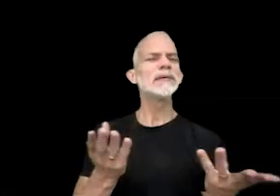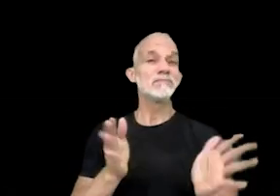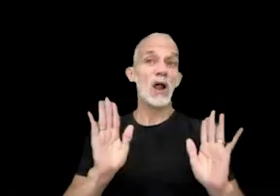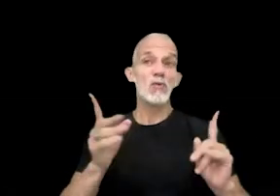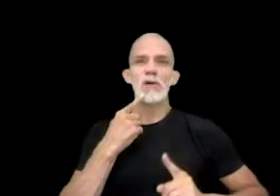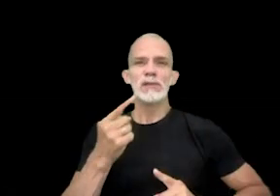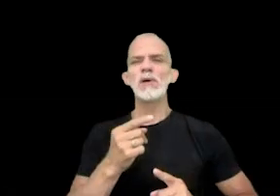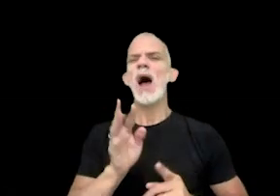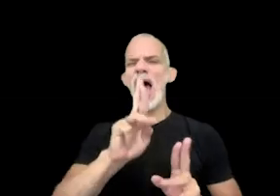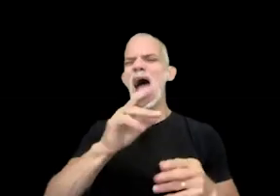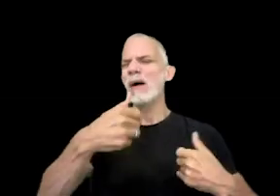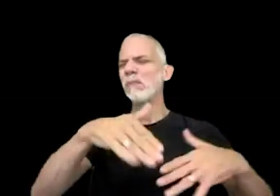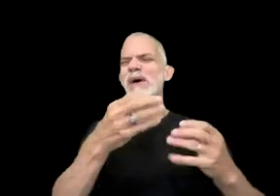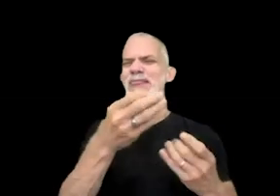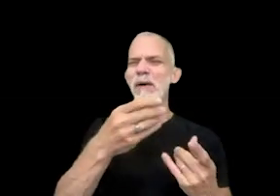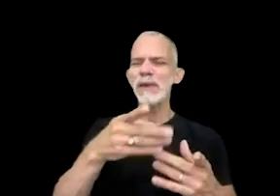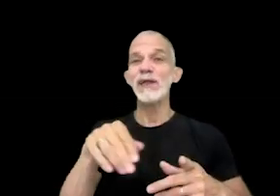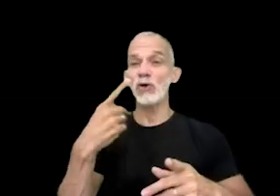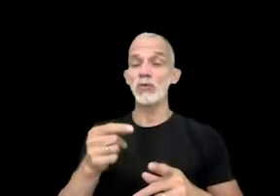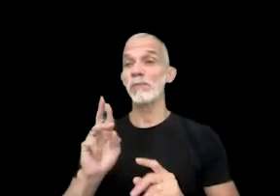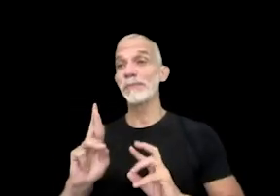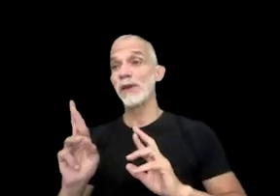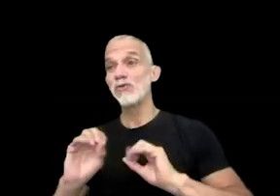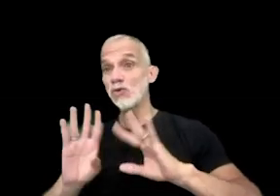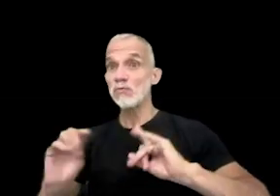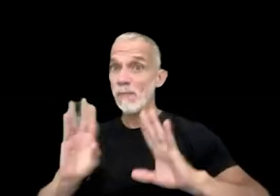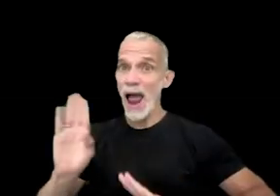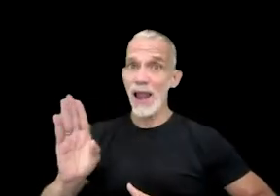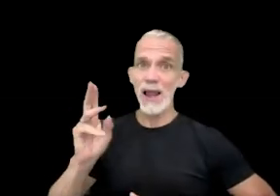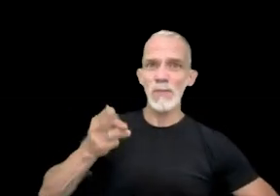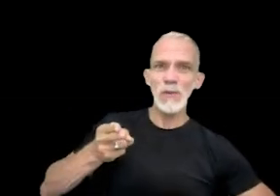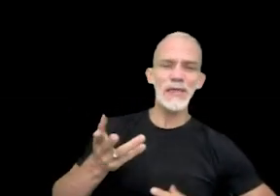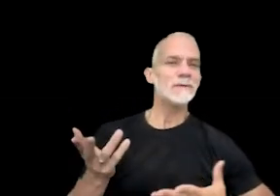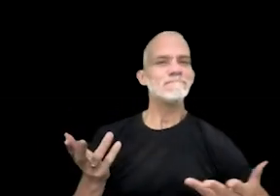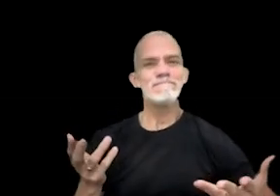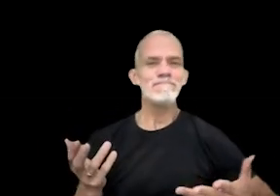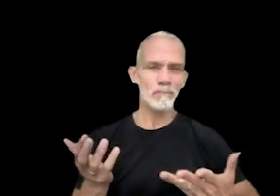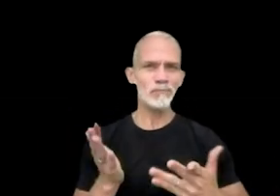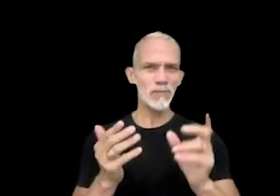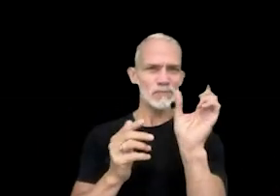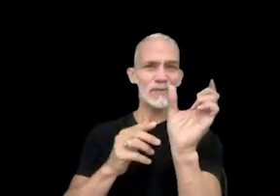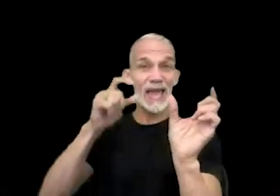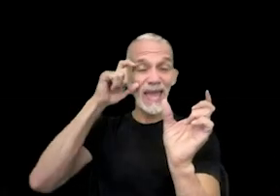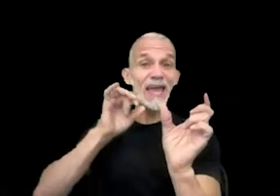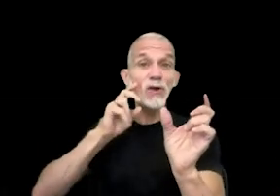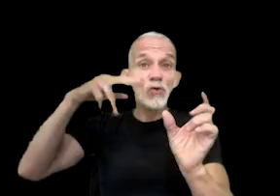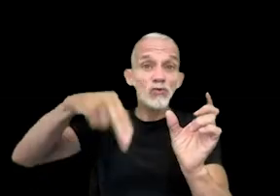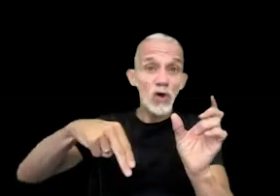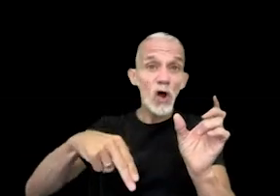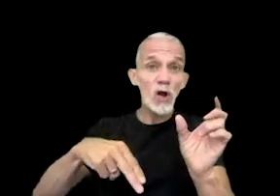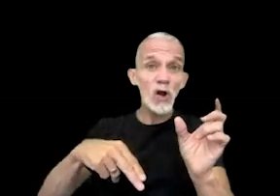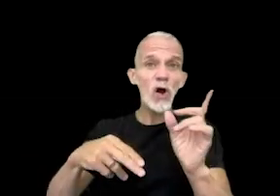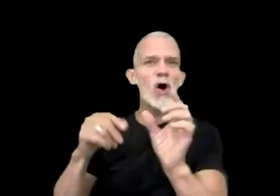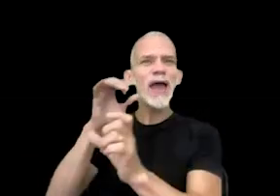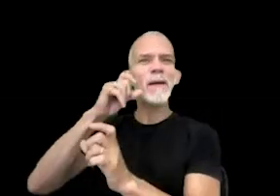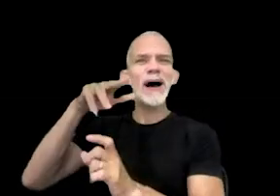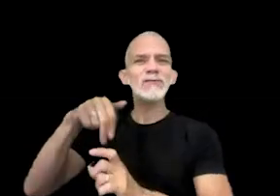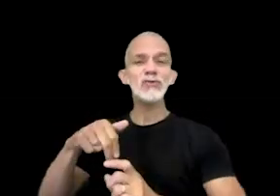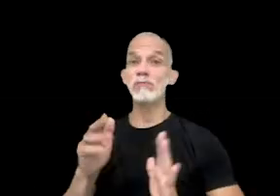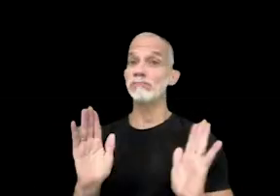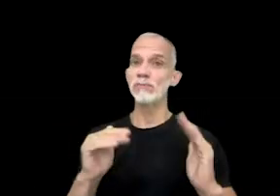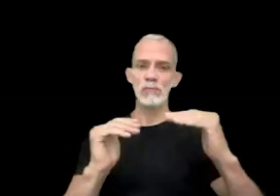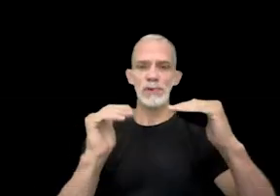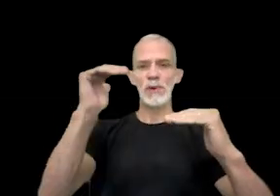llamar permitida, otros lo pueden llamar no permitida, pero cuando hablamos de ilusión o de evasión estamos hablando de diferentes